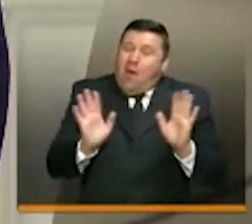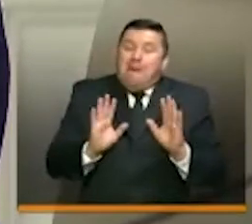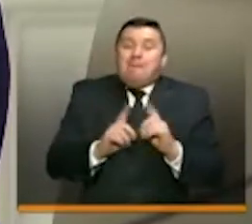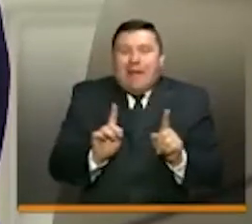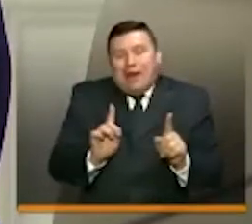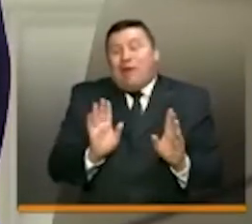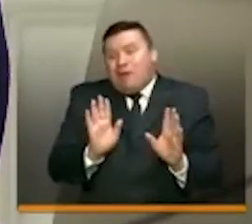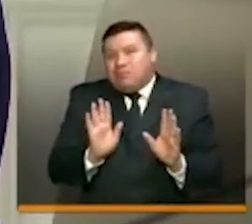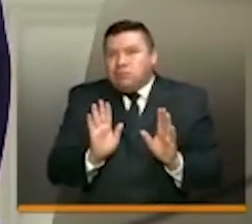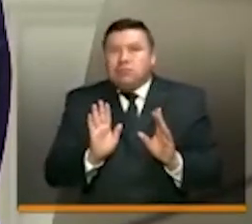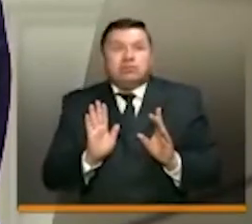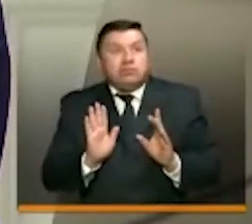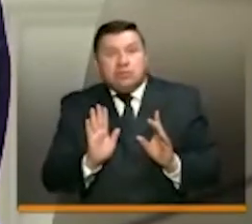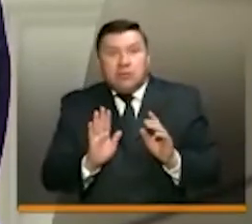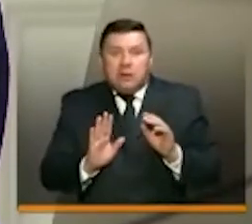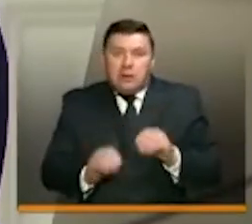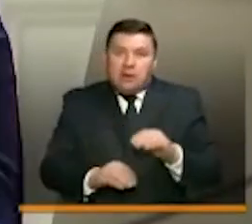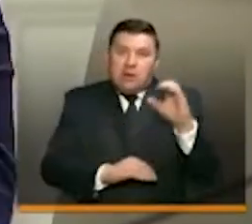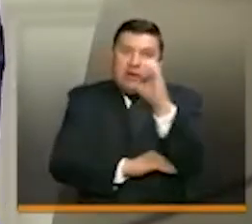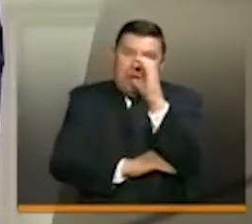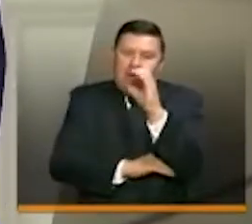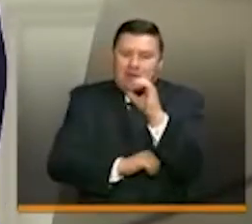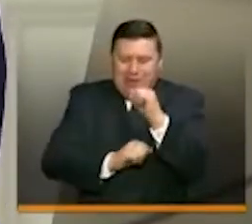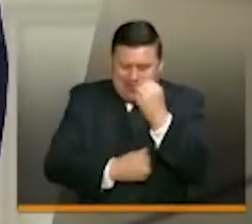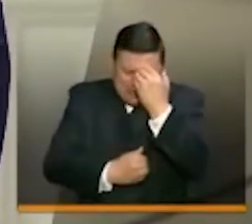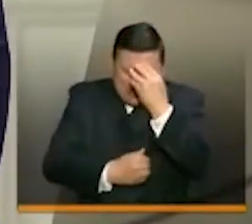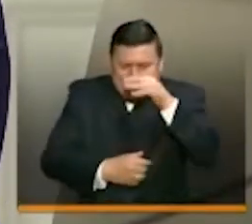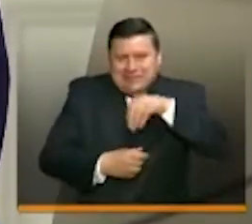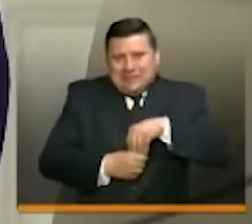ojalá como colombianos podamos